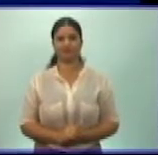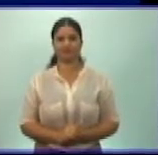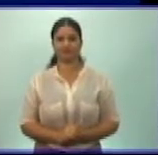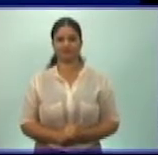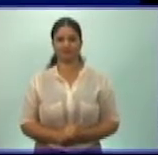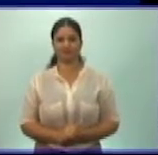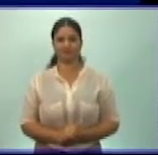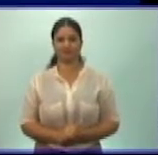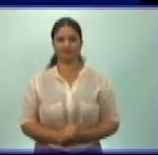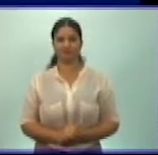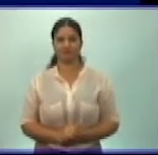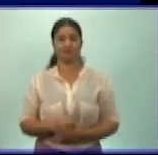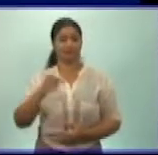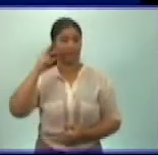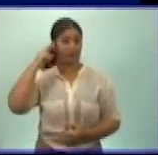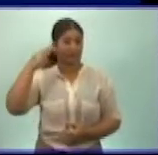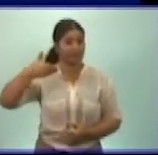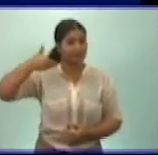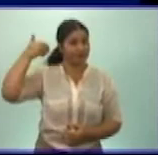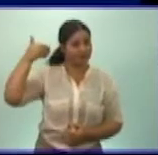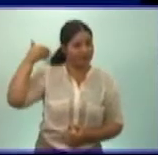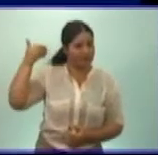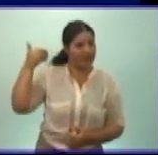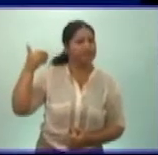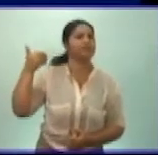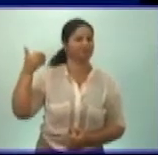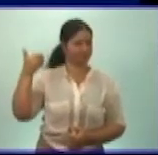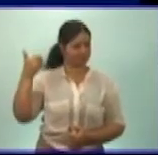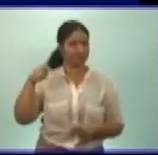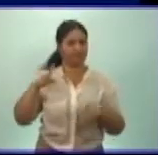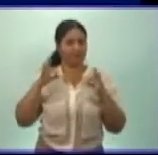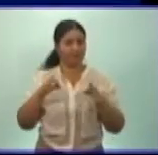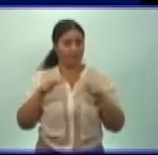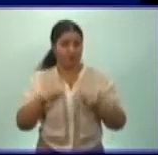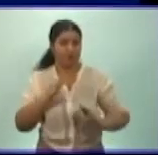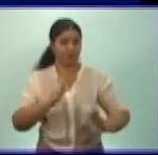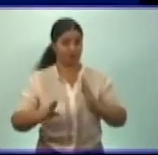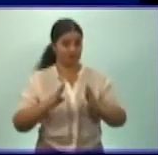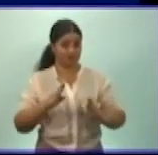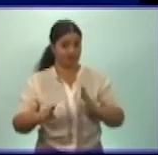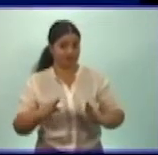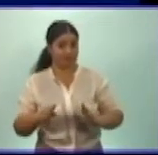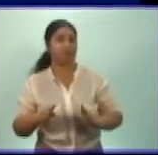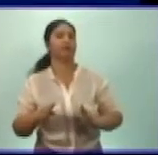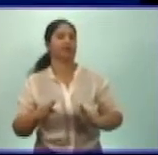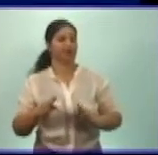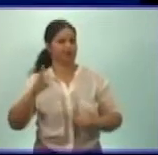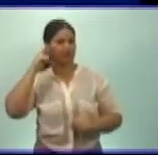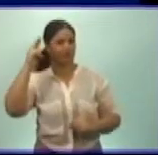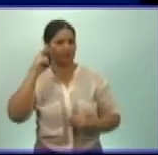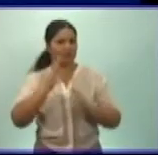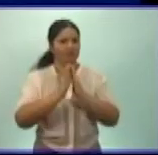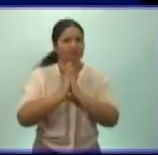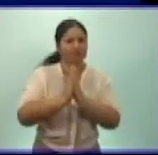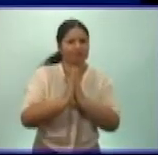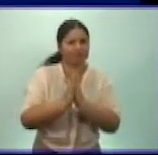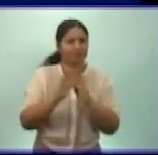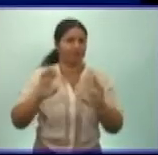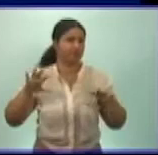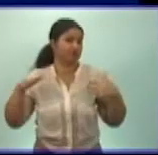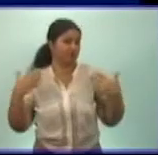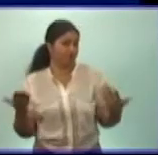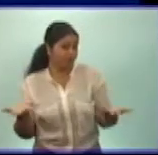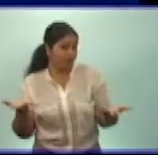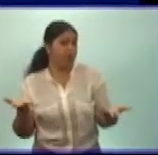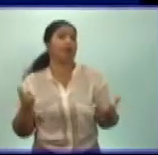contenidos precedentes saben que la iglesia, el mecenazgo eclesiástico siempre hizo florecer el arte y por